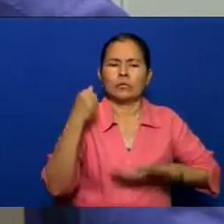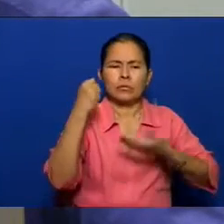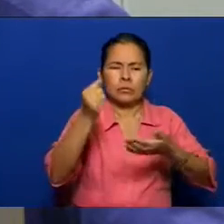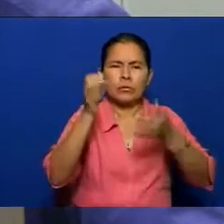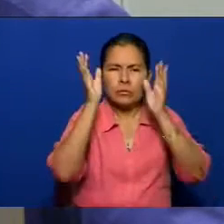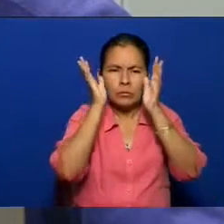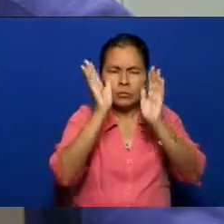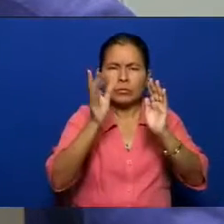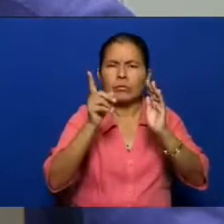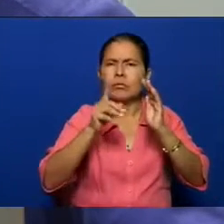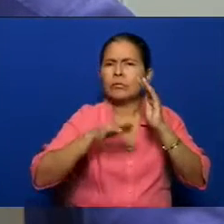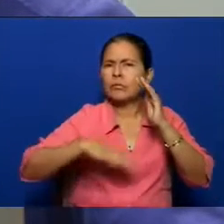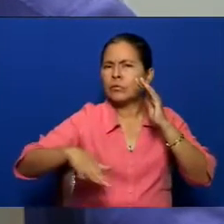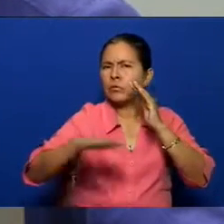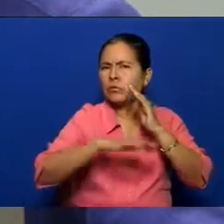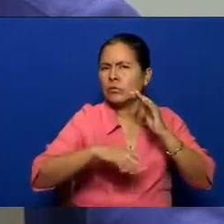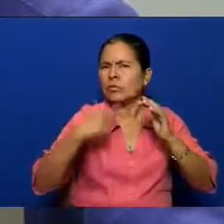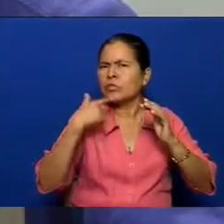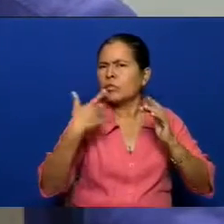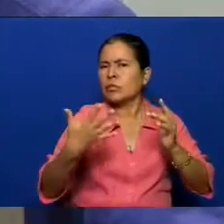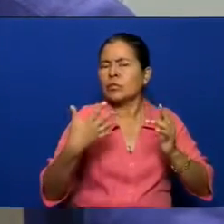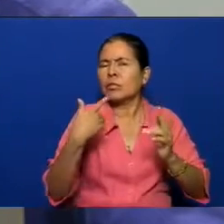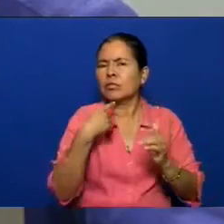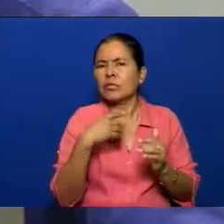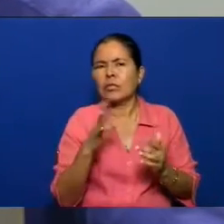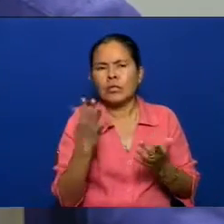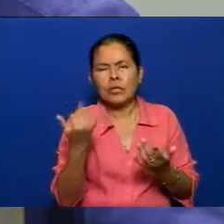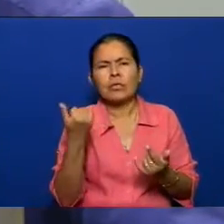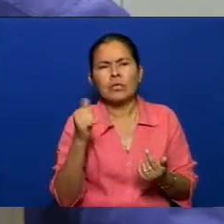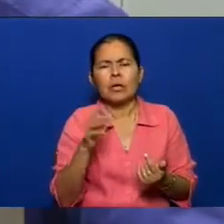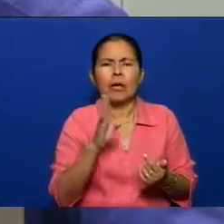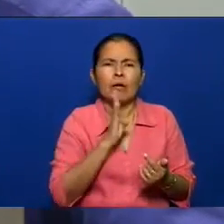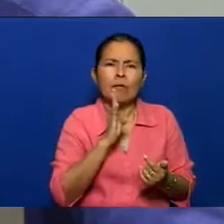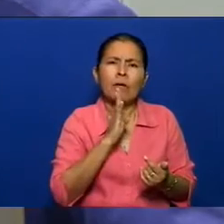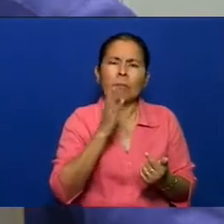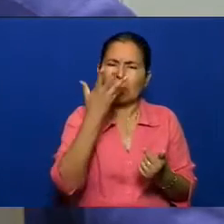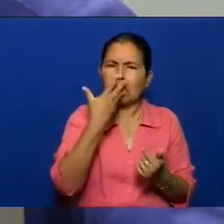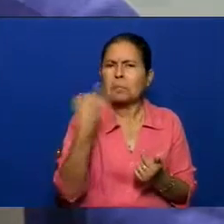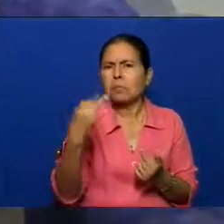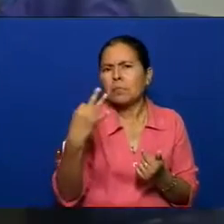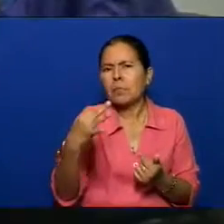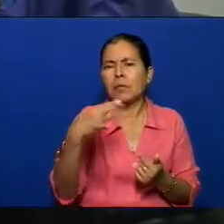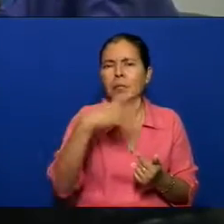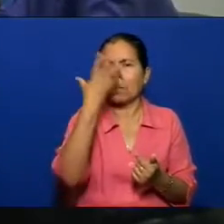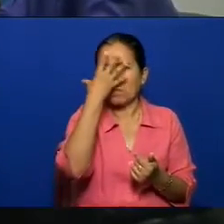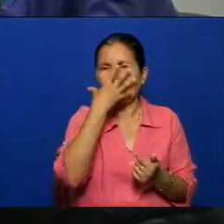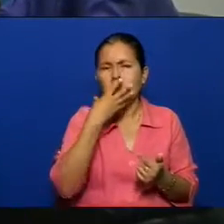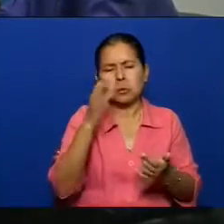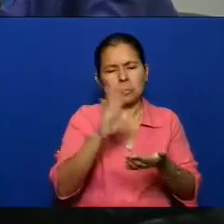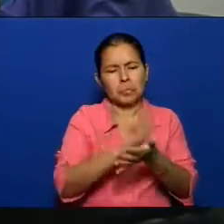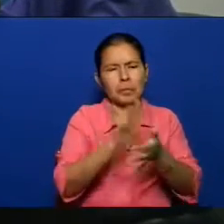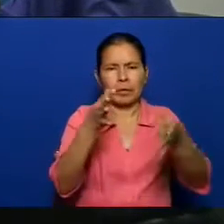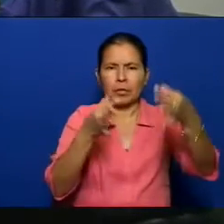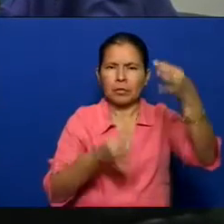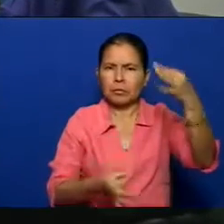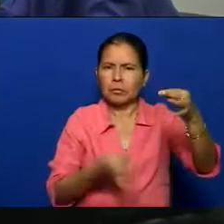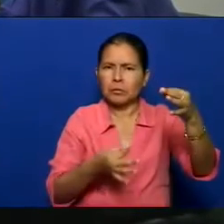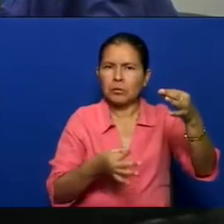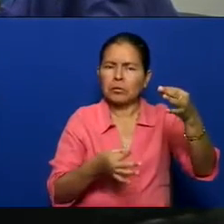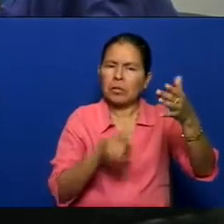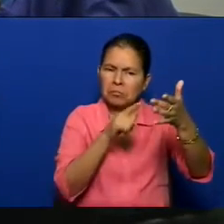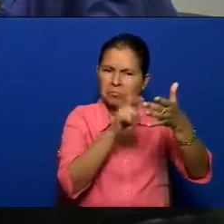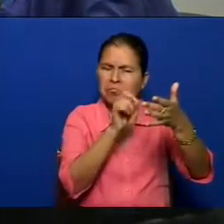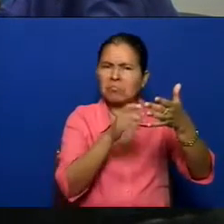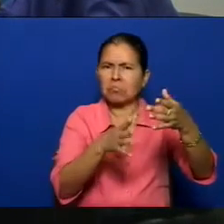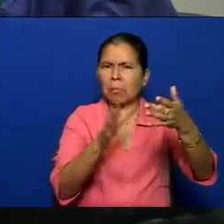social, porque el discurso puede ser muy bonito. El papel aguanta todo, decimos